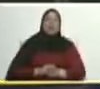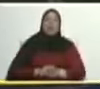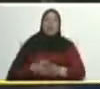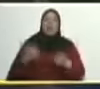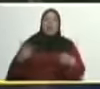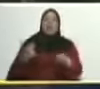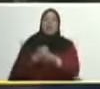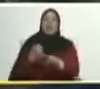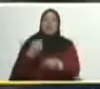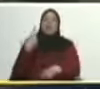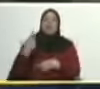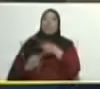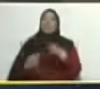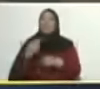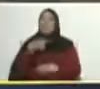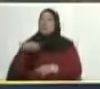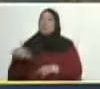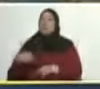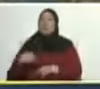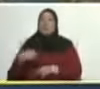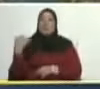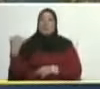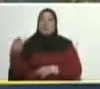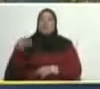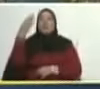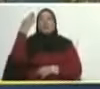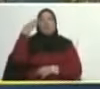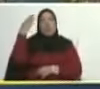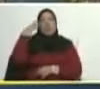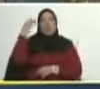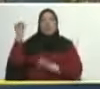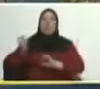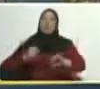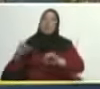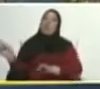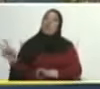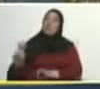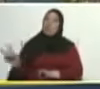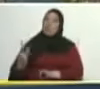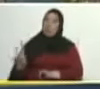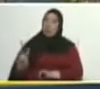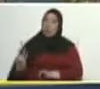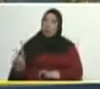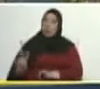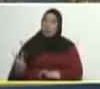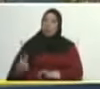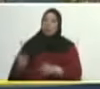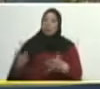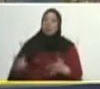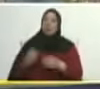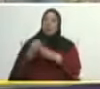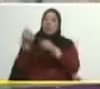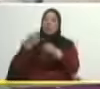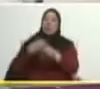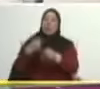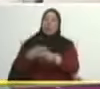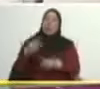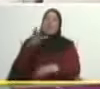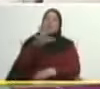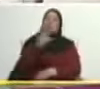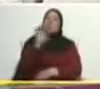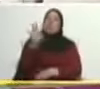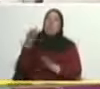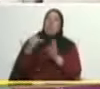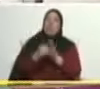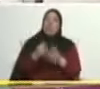sanciones, como ustedes saben, que llevaron a Venezuela de tener un ingreso anual de 54